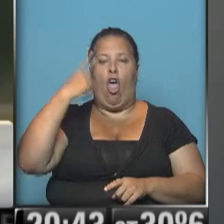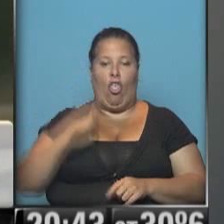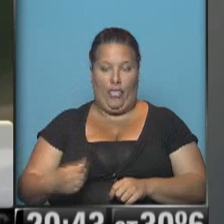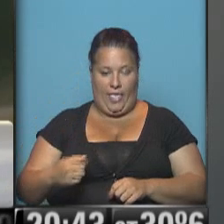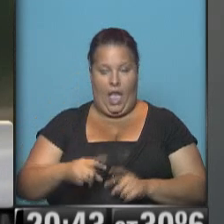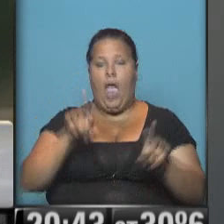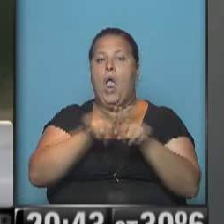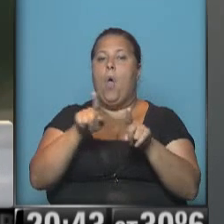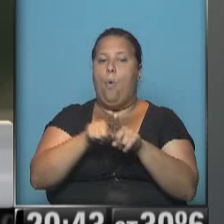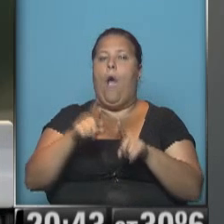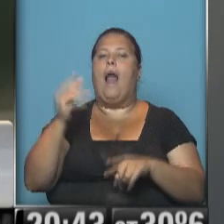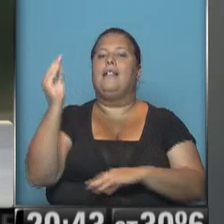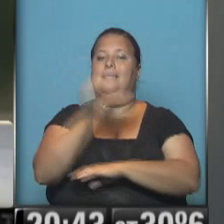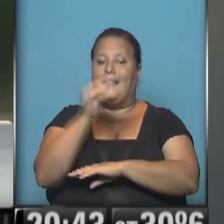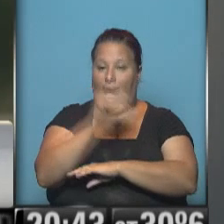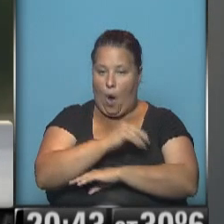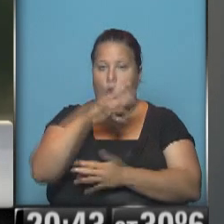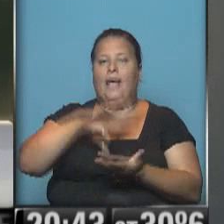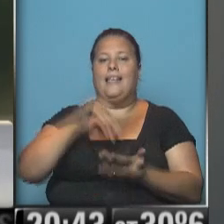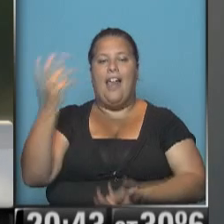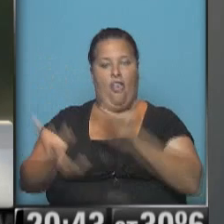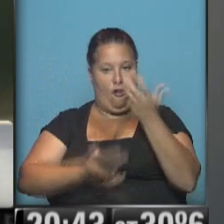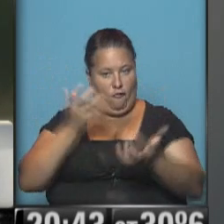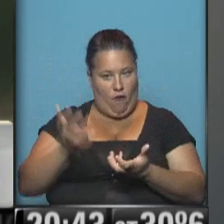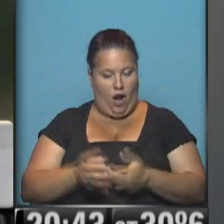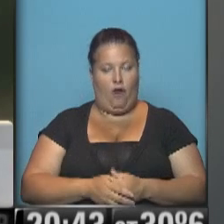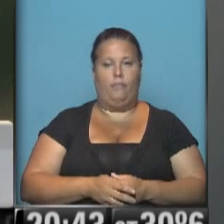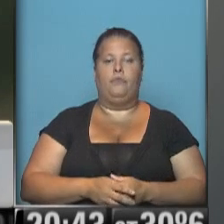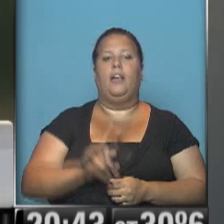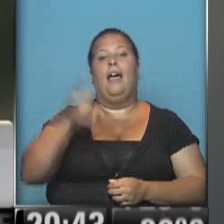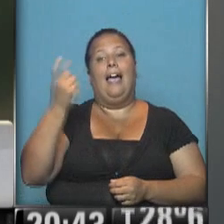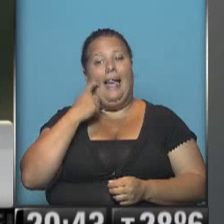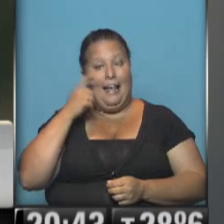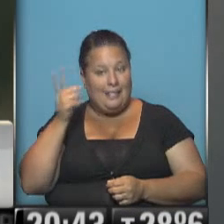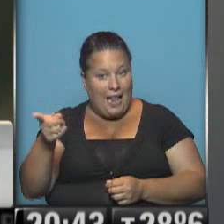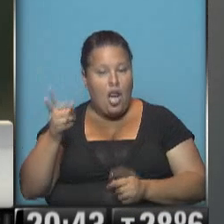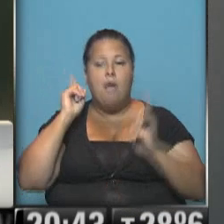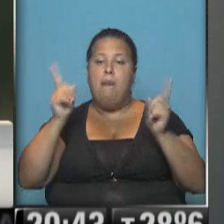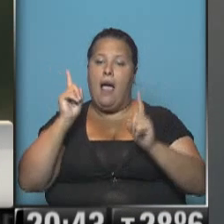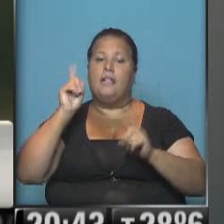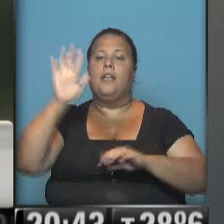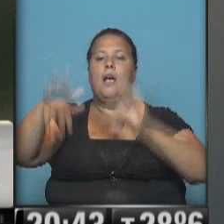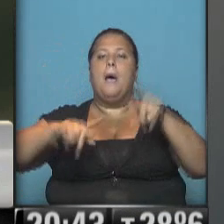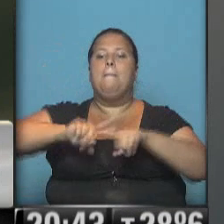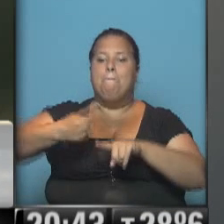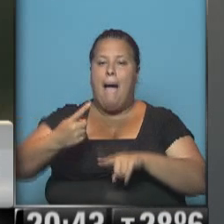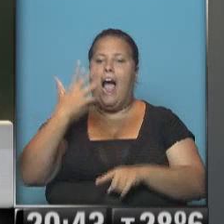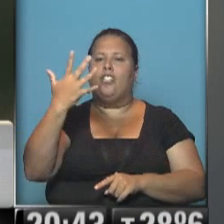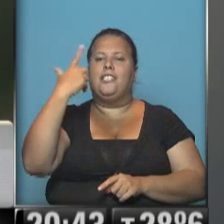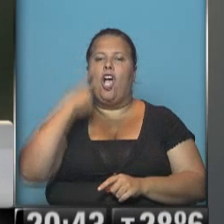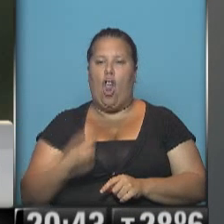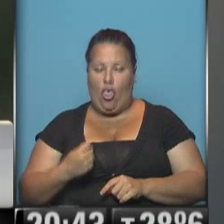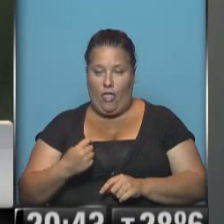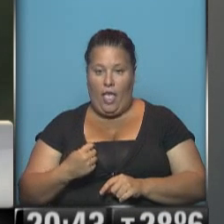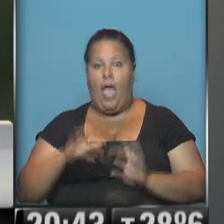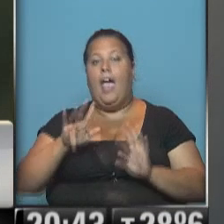horas, igual que las provincias de Santa Cruz y Tierra del Fuego. En Entre Ríos, los docentes convocaron una huelga de 5 días,